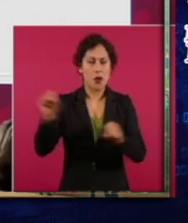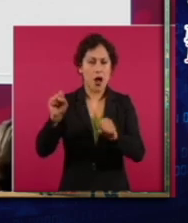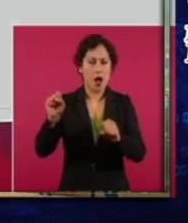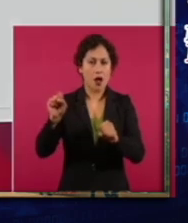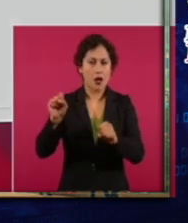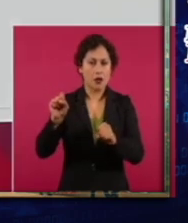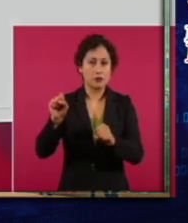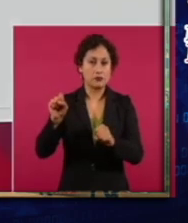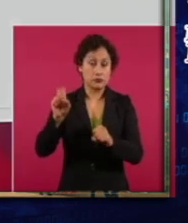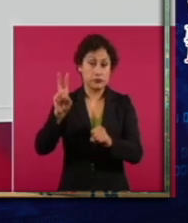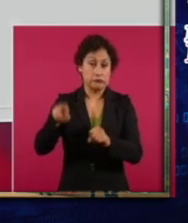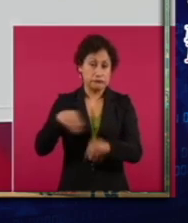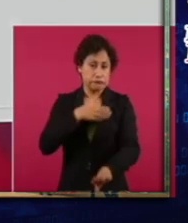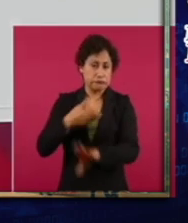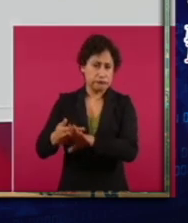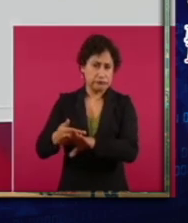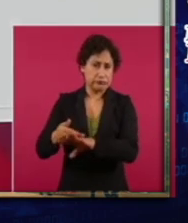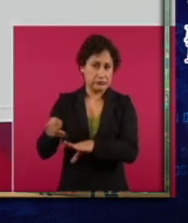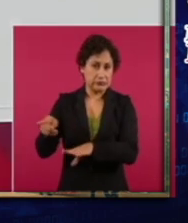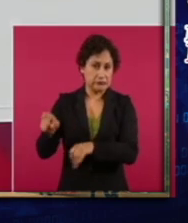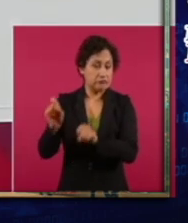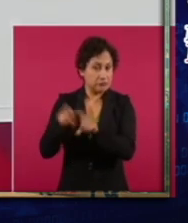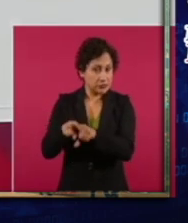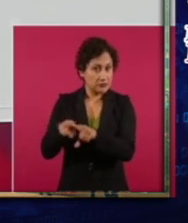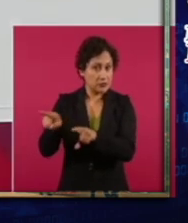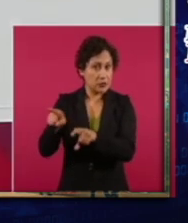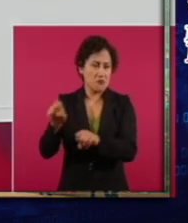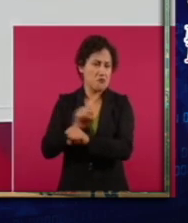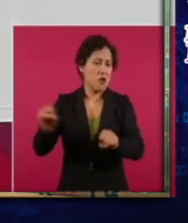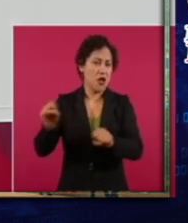un sabotaje, para